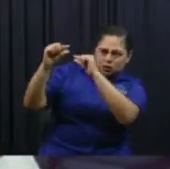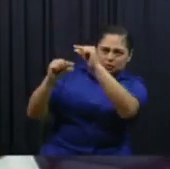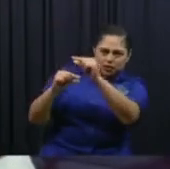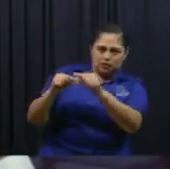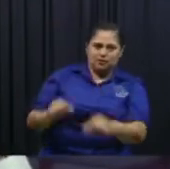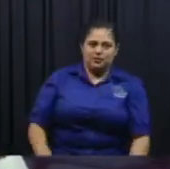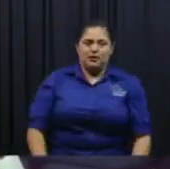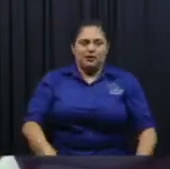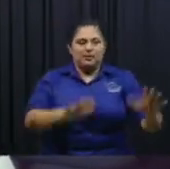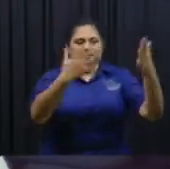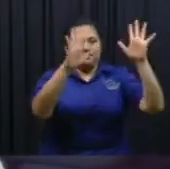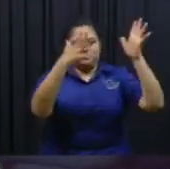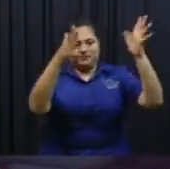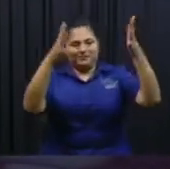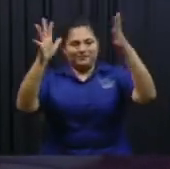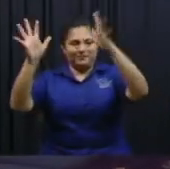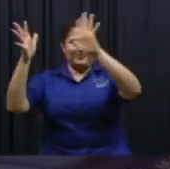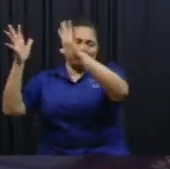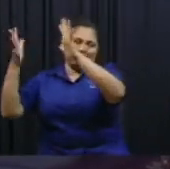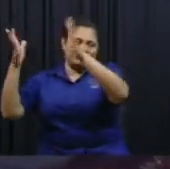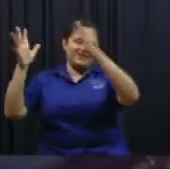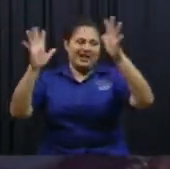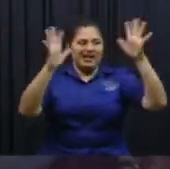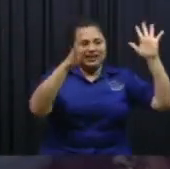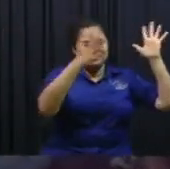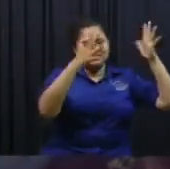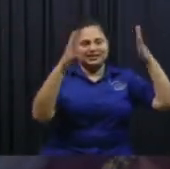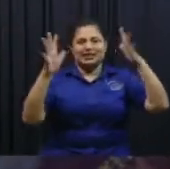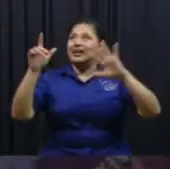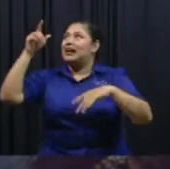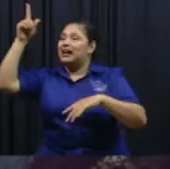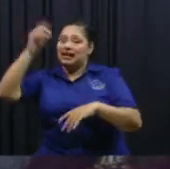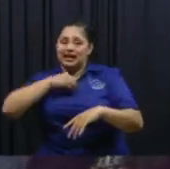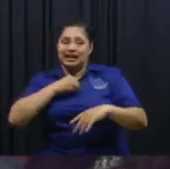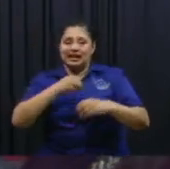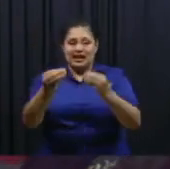aplauso a Rey bendito Entonces él quiere abundancia